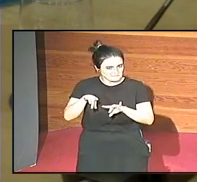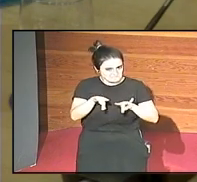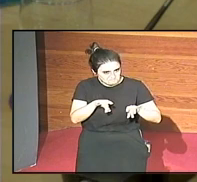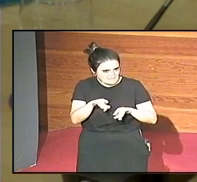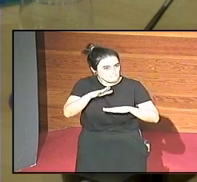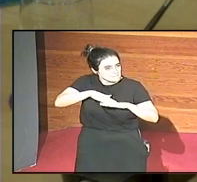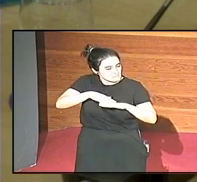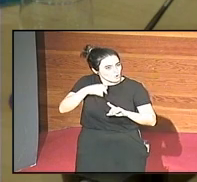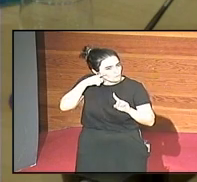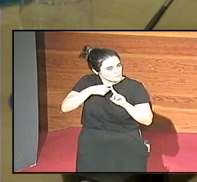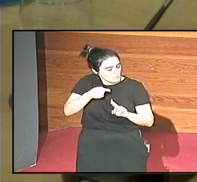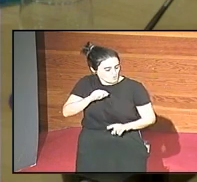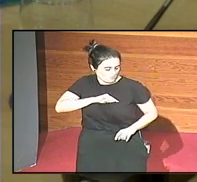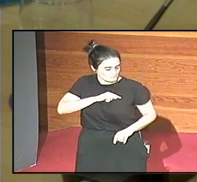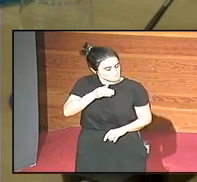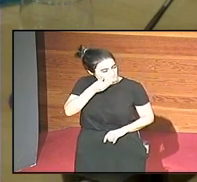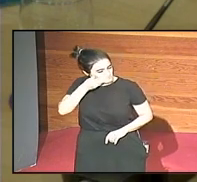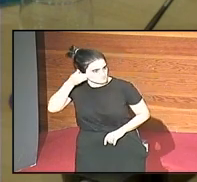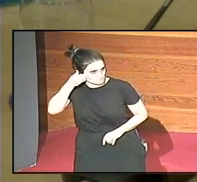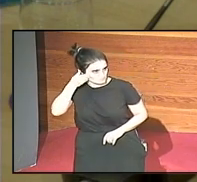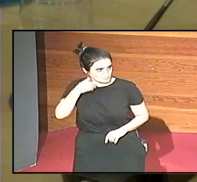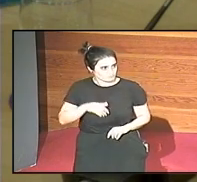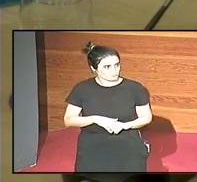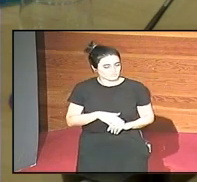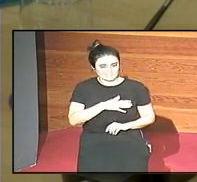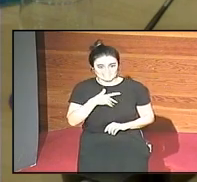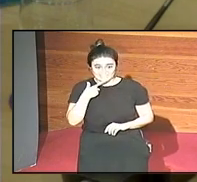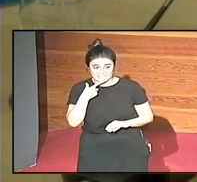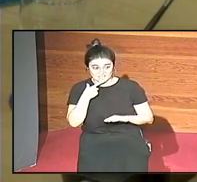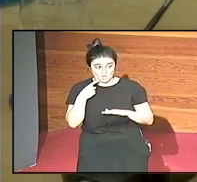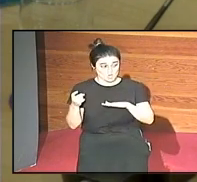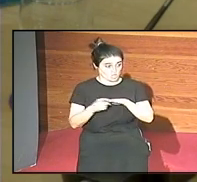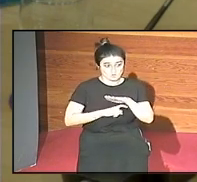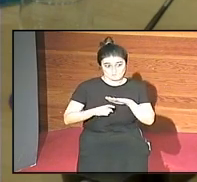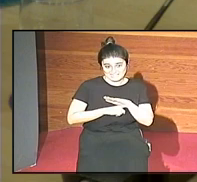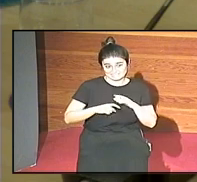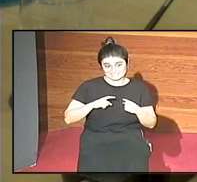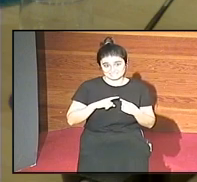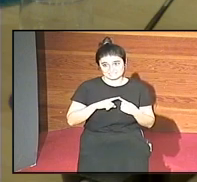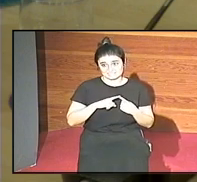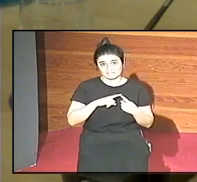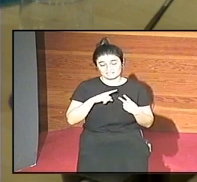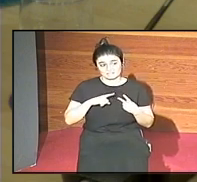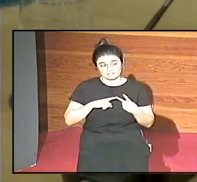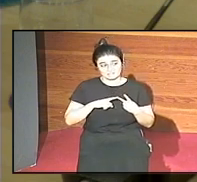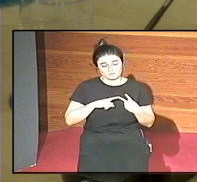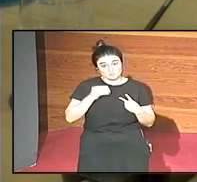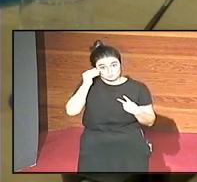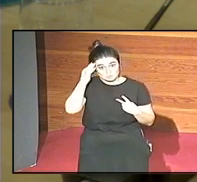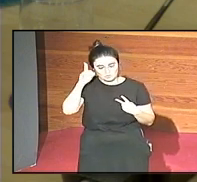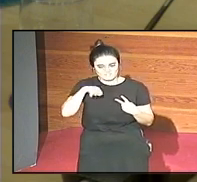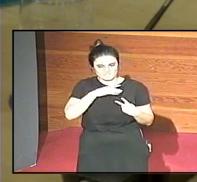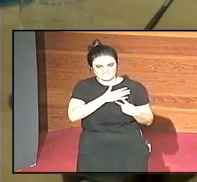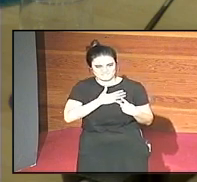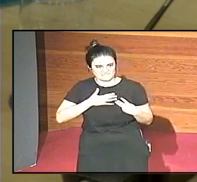relativamente alta? Quiero decir, Sloviansk, Kramatorsk, todo el Donbass al menos, quizá con una movilización general